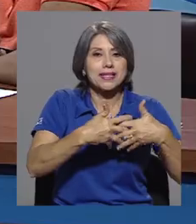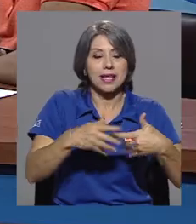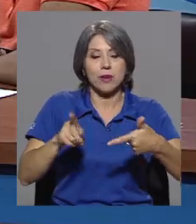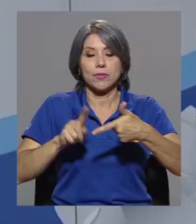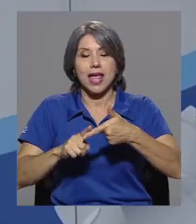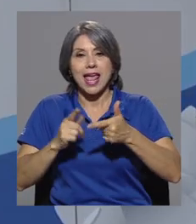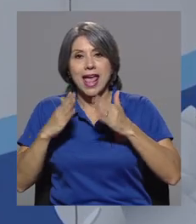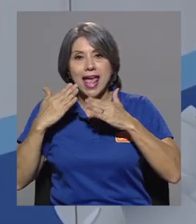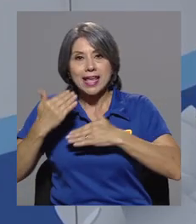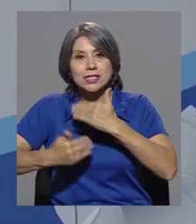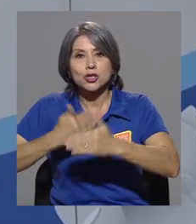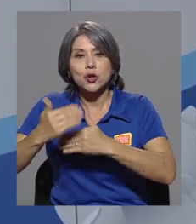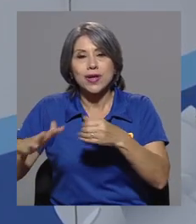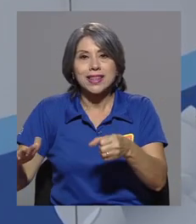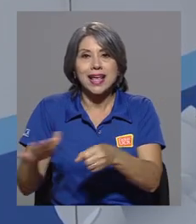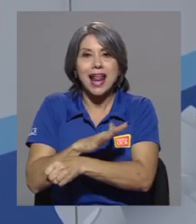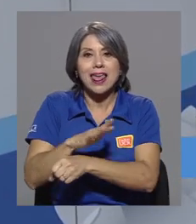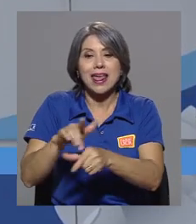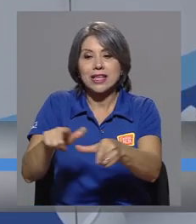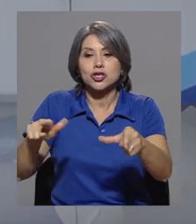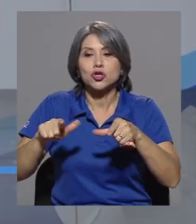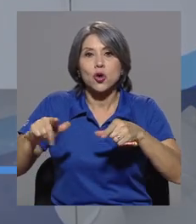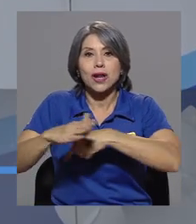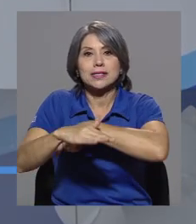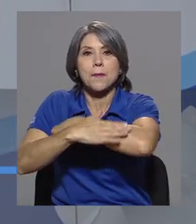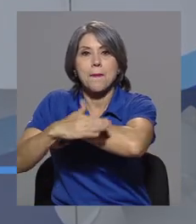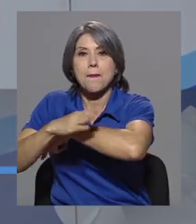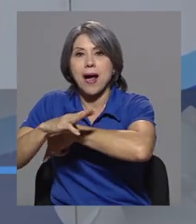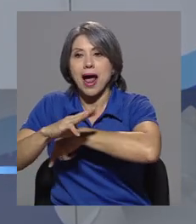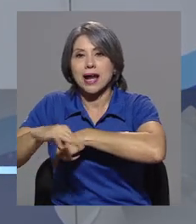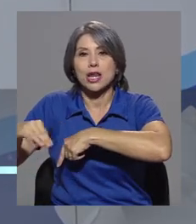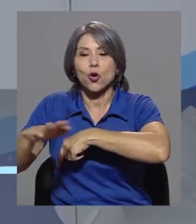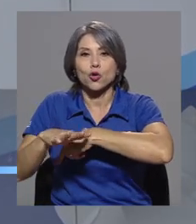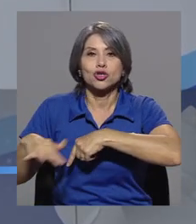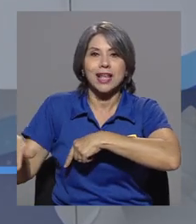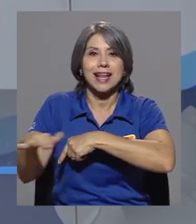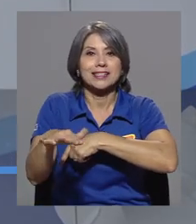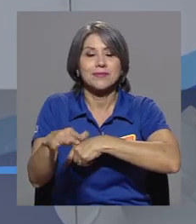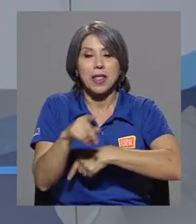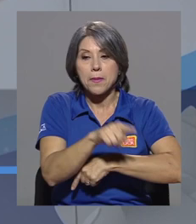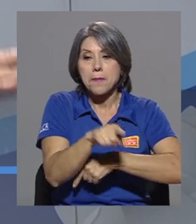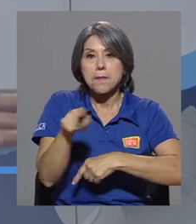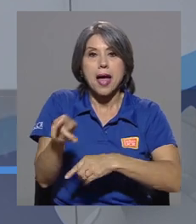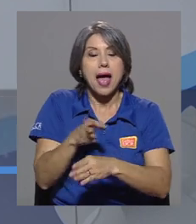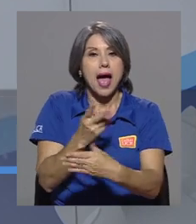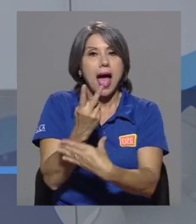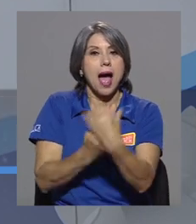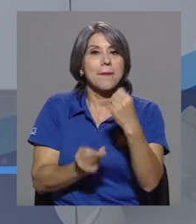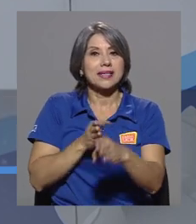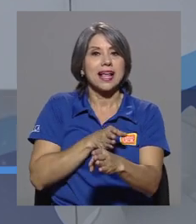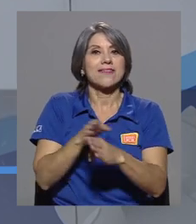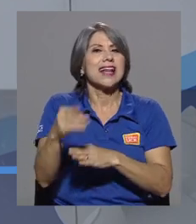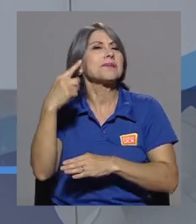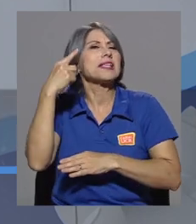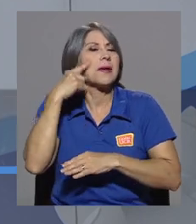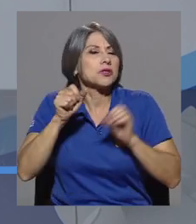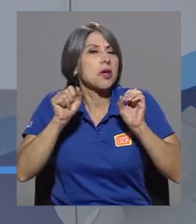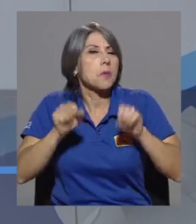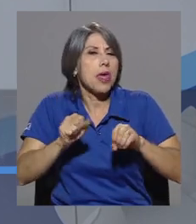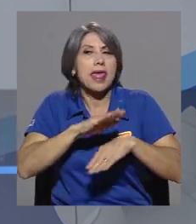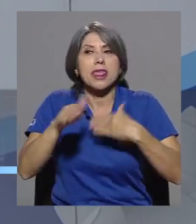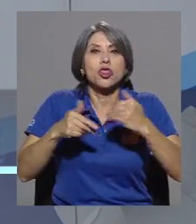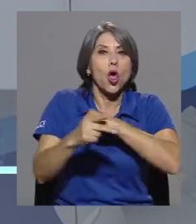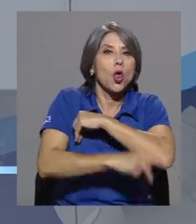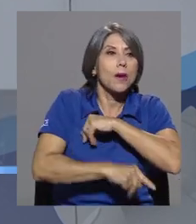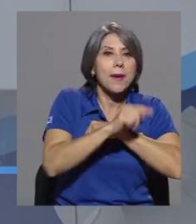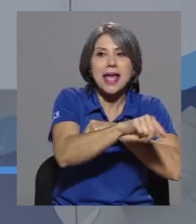que se llama gestión integrada son las marino costeras ambas carreras las hemos pensado obviamente para todo el país pero creemos que son